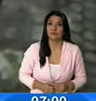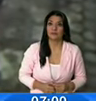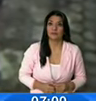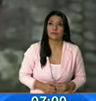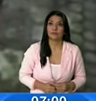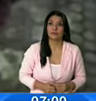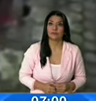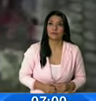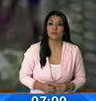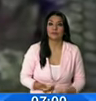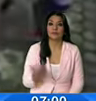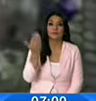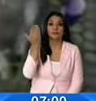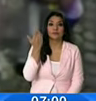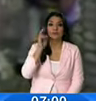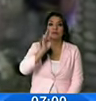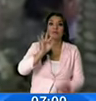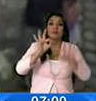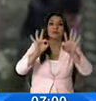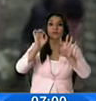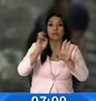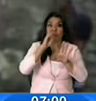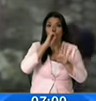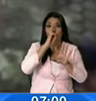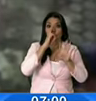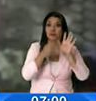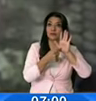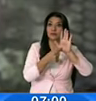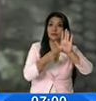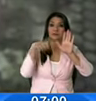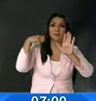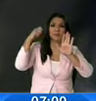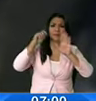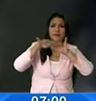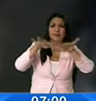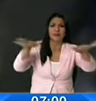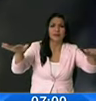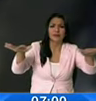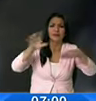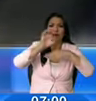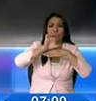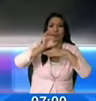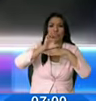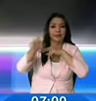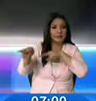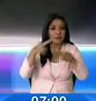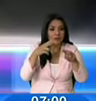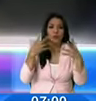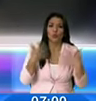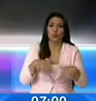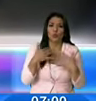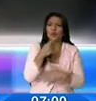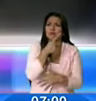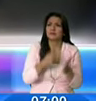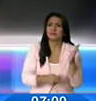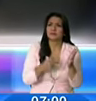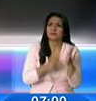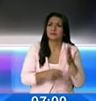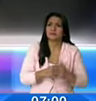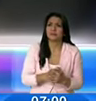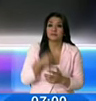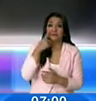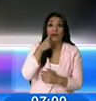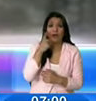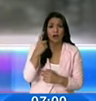El pasado 28 de junio, estas imágenes dieron la vuelta al país, dejando atónito a más de uno. En él se puede ver como un hombre,